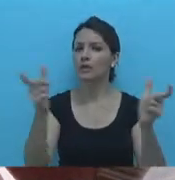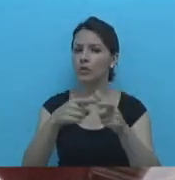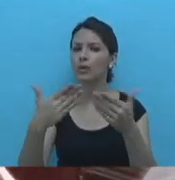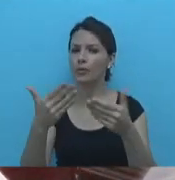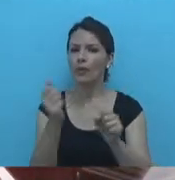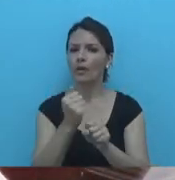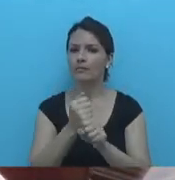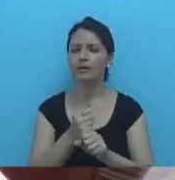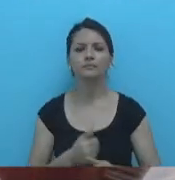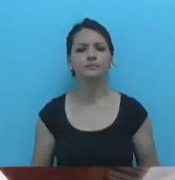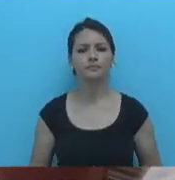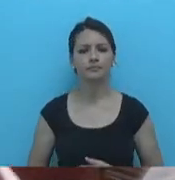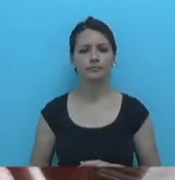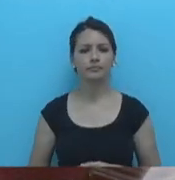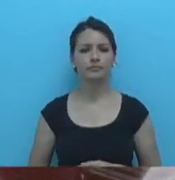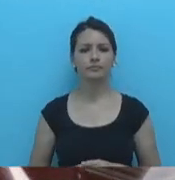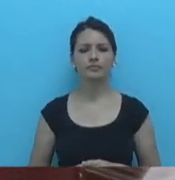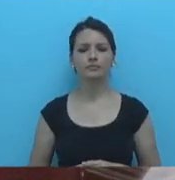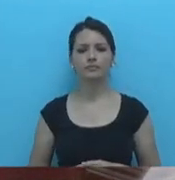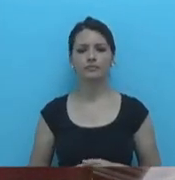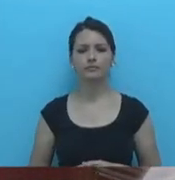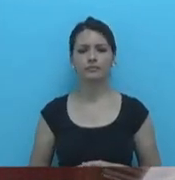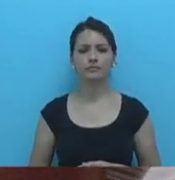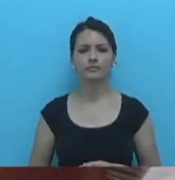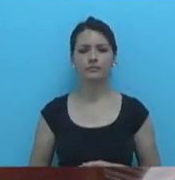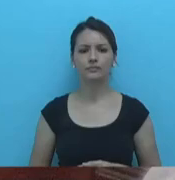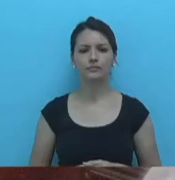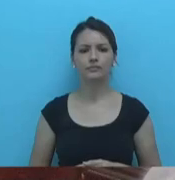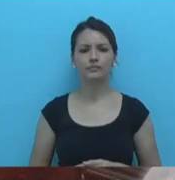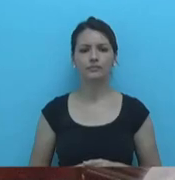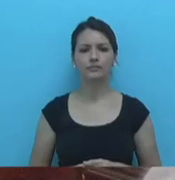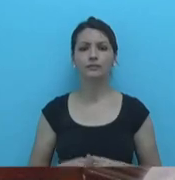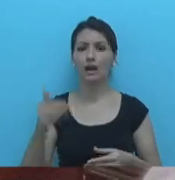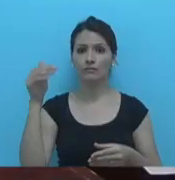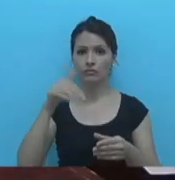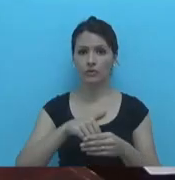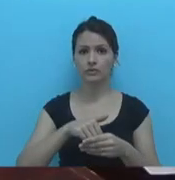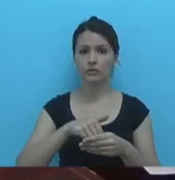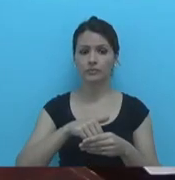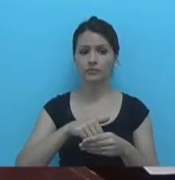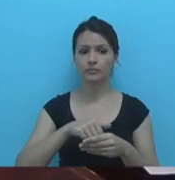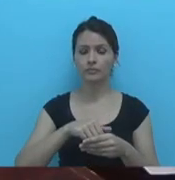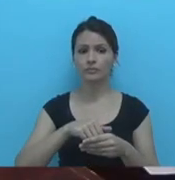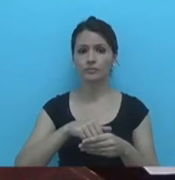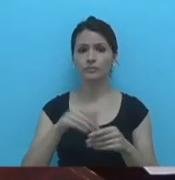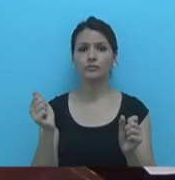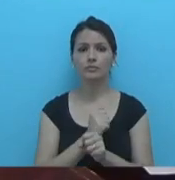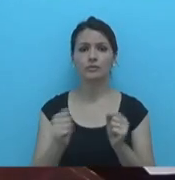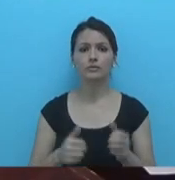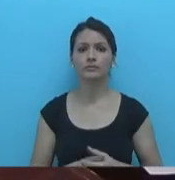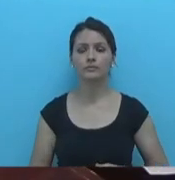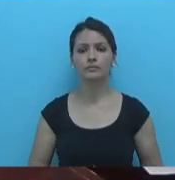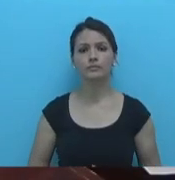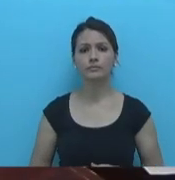su tratamiento conjunto de las comisiones de presupuesto y asuntos constitucionales. A votación, preferencia por una sesión y tratamiento conjunto, aprobado.